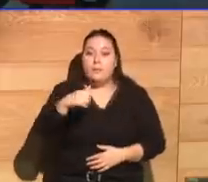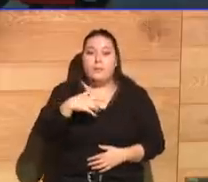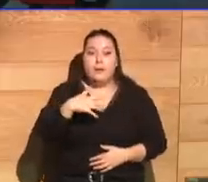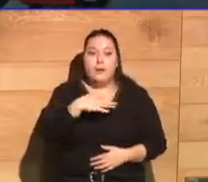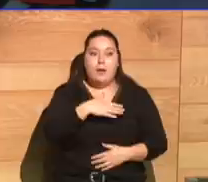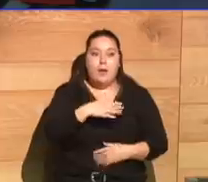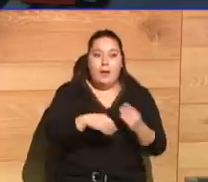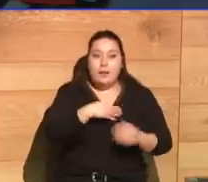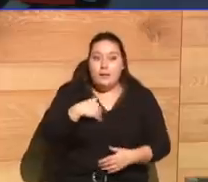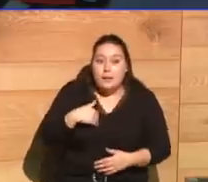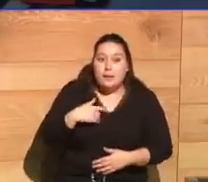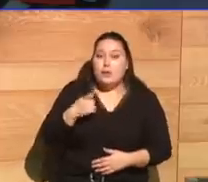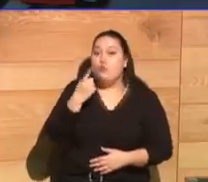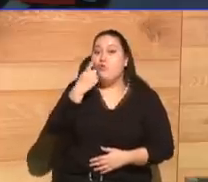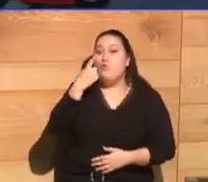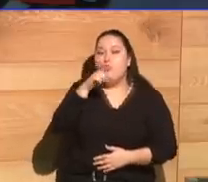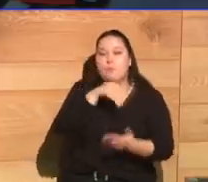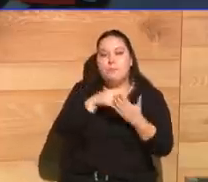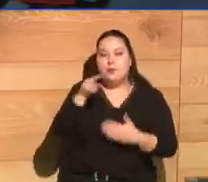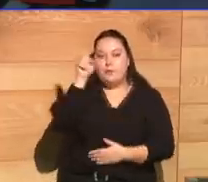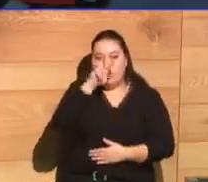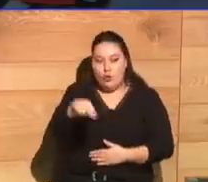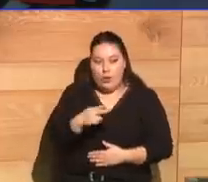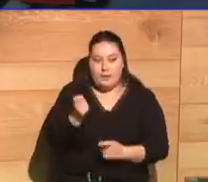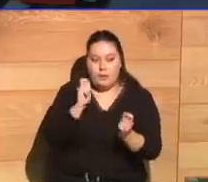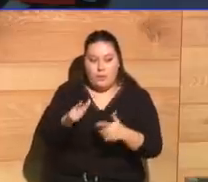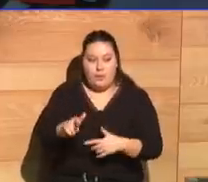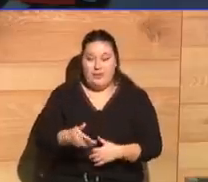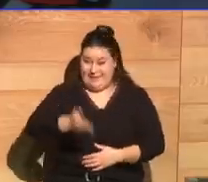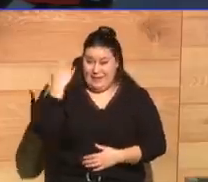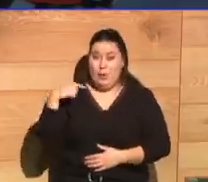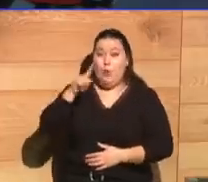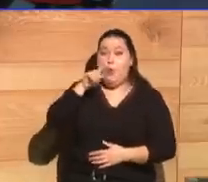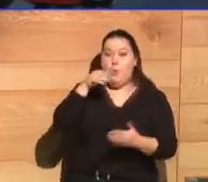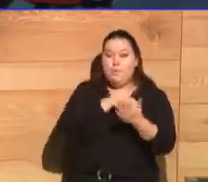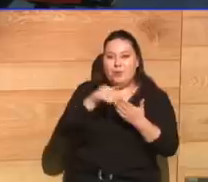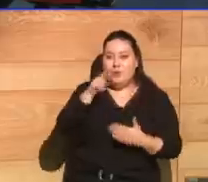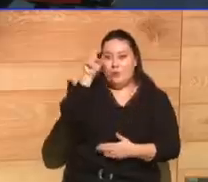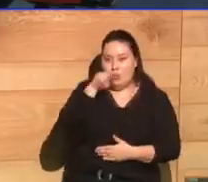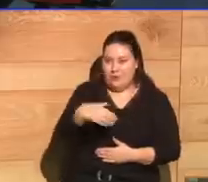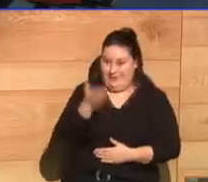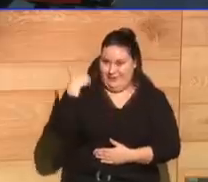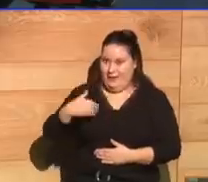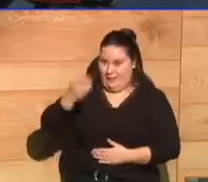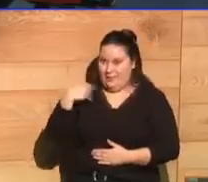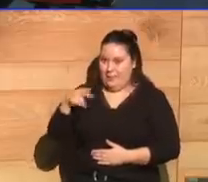dar $1,000,000 por dirigirla. Que era, yo creo que era como... $1,000,000 de los de entonces. De los hablando. Antiguos dólares. Que eran